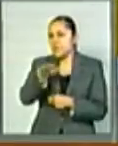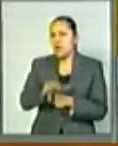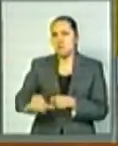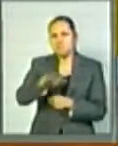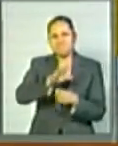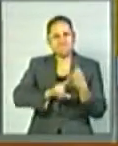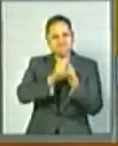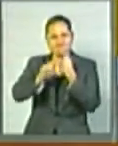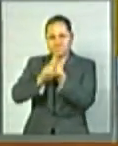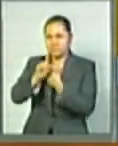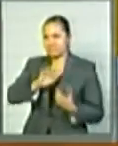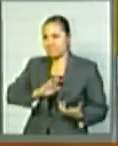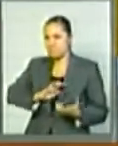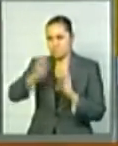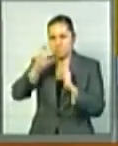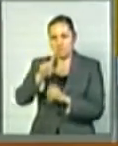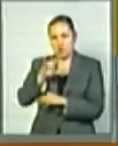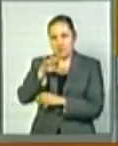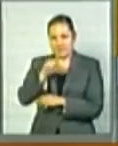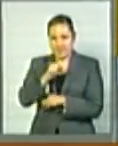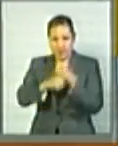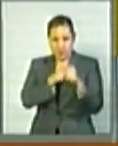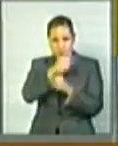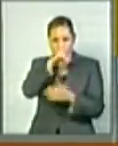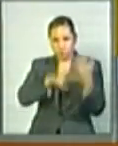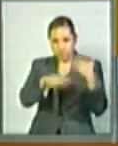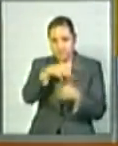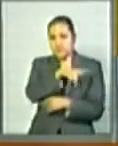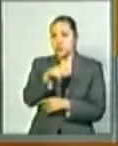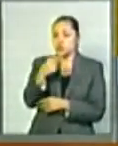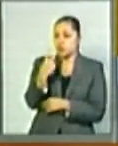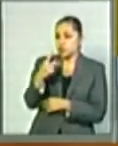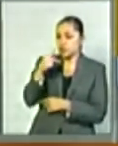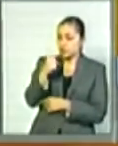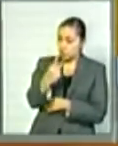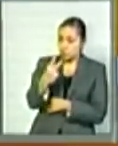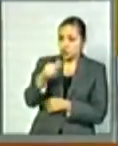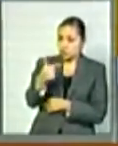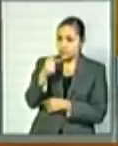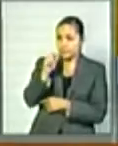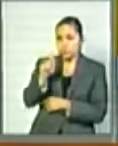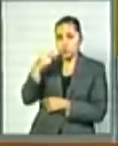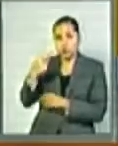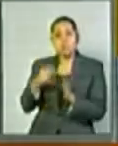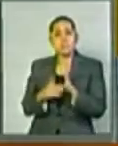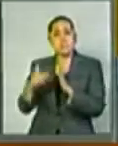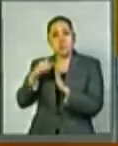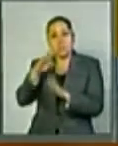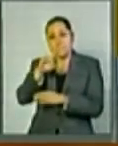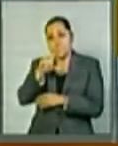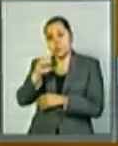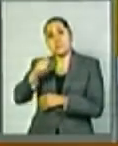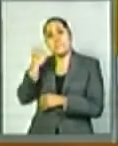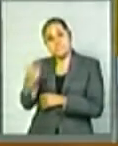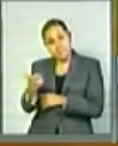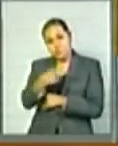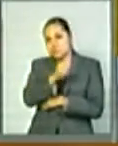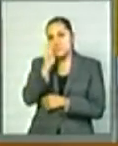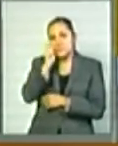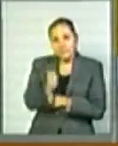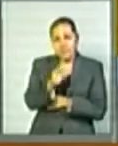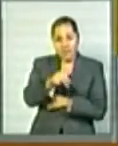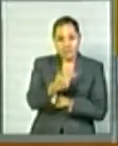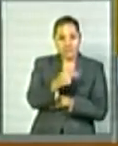año 2015 es de 2.12 billones de pesos, lo que corresponde al 13% del